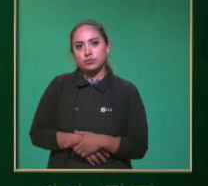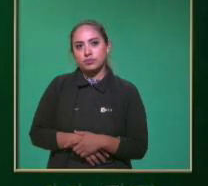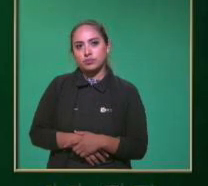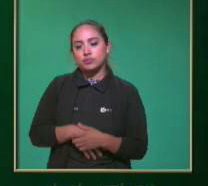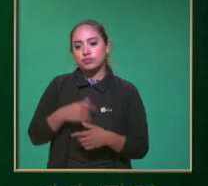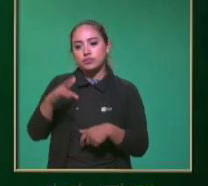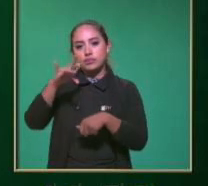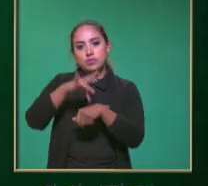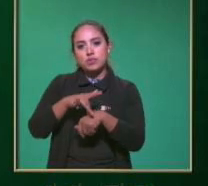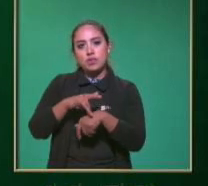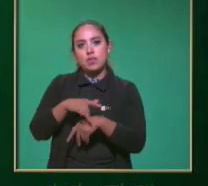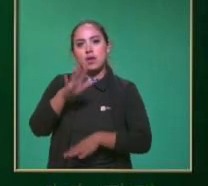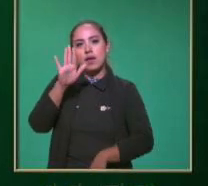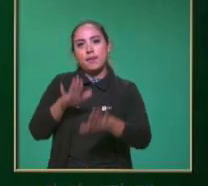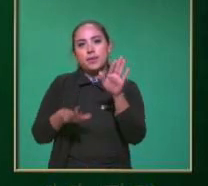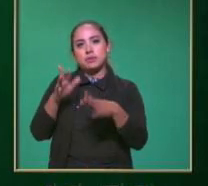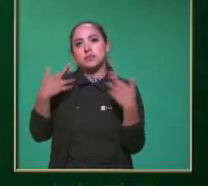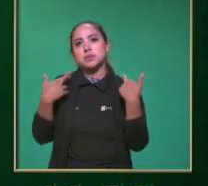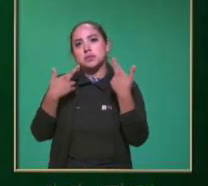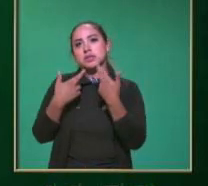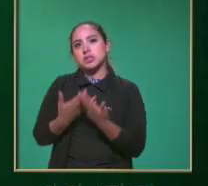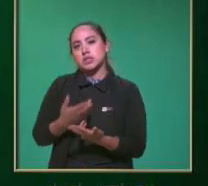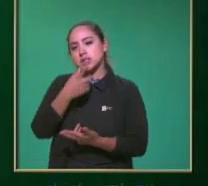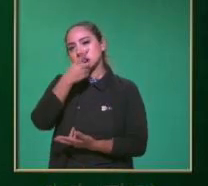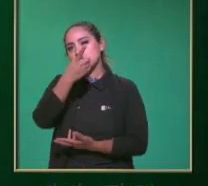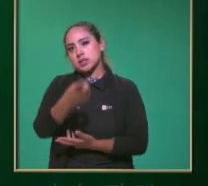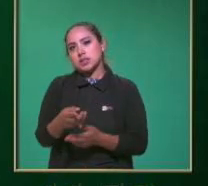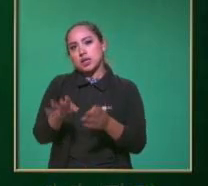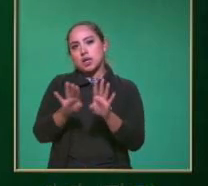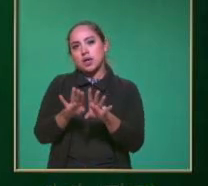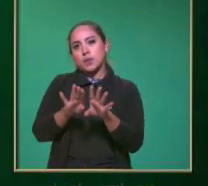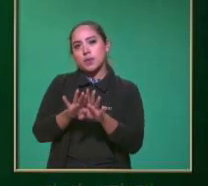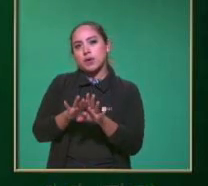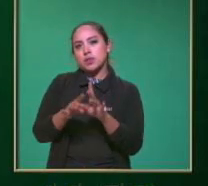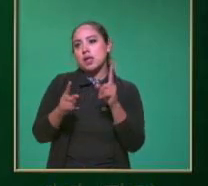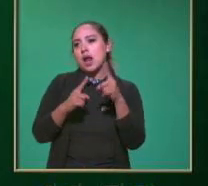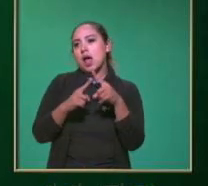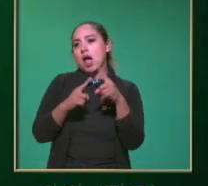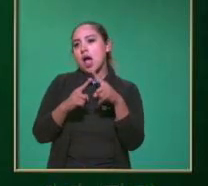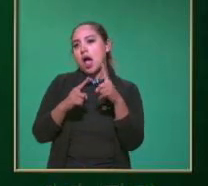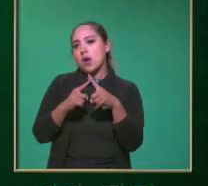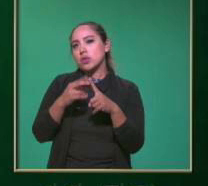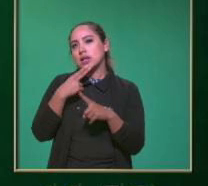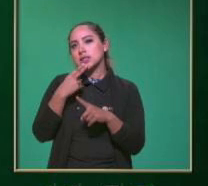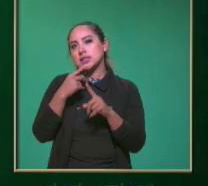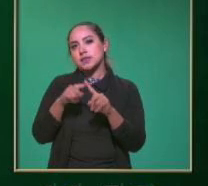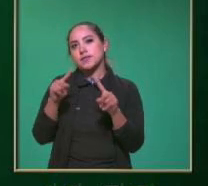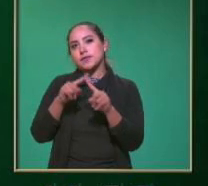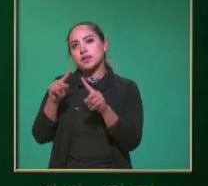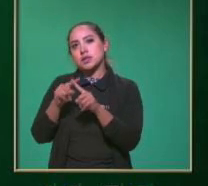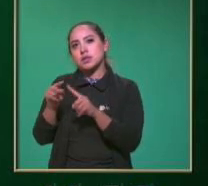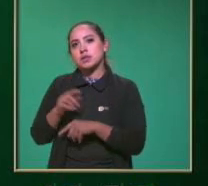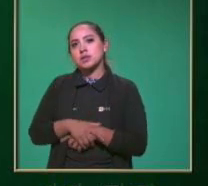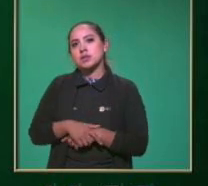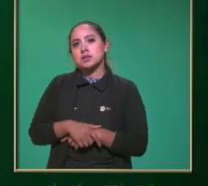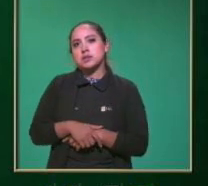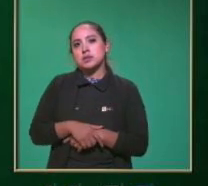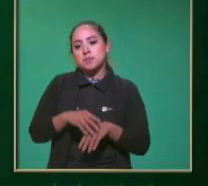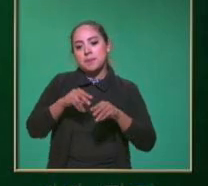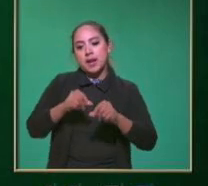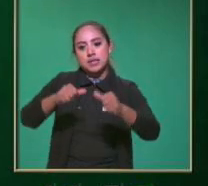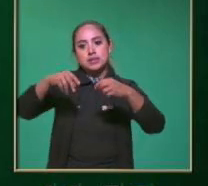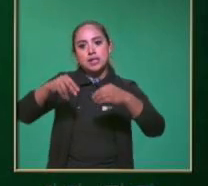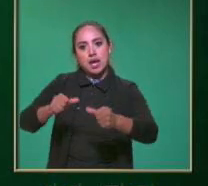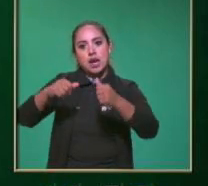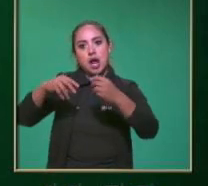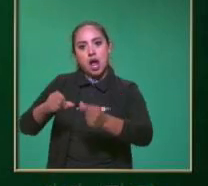escribió, a veces mi maestra me deja de tarea utilizar diferentes figuras con plastilina.